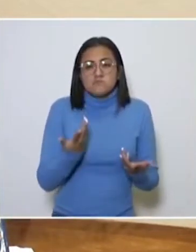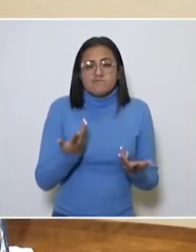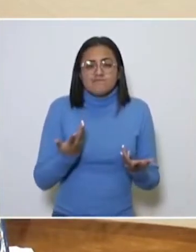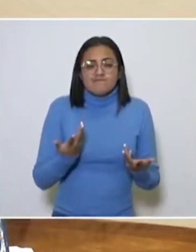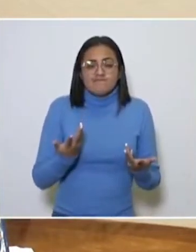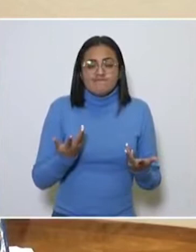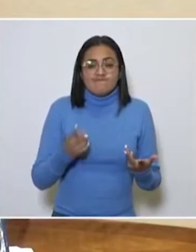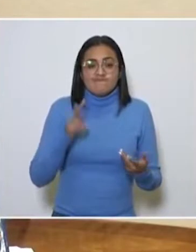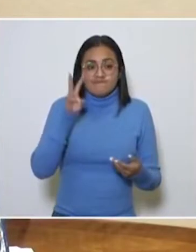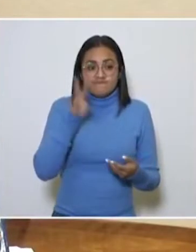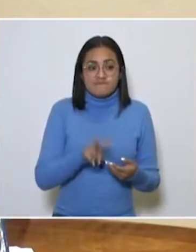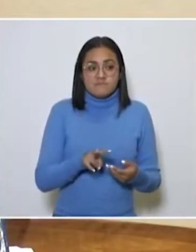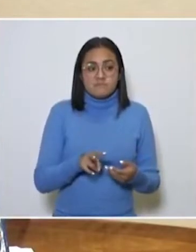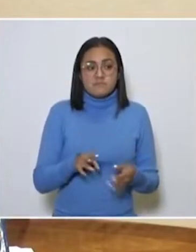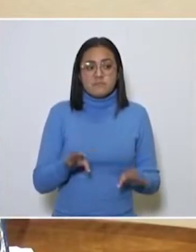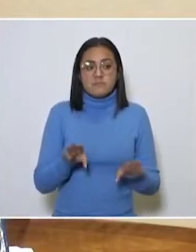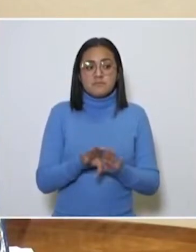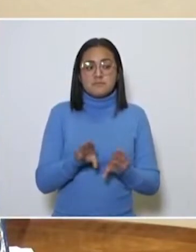un